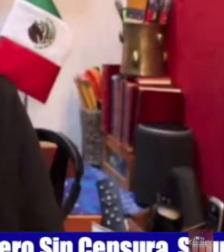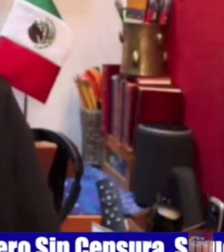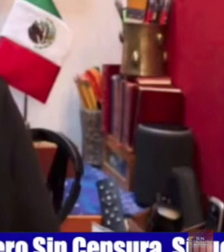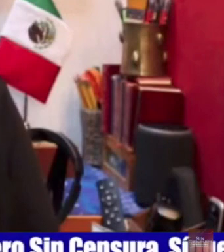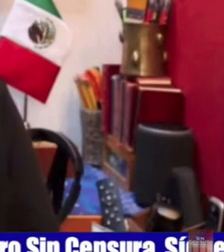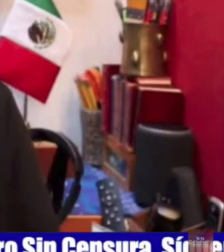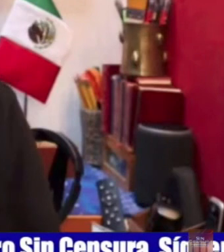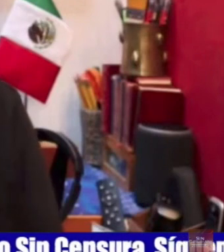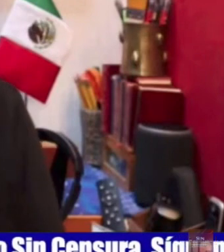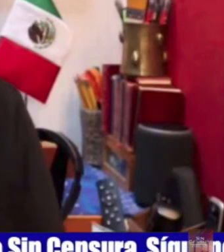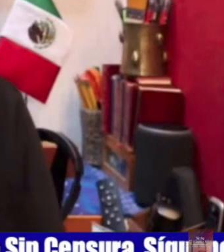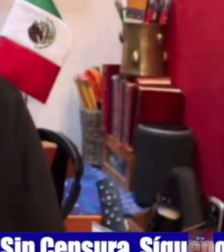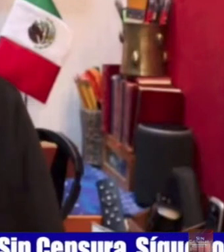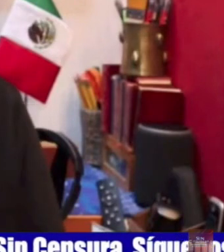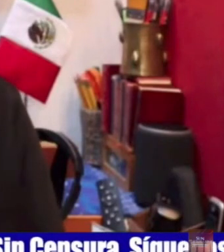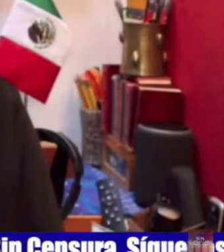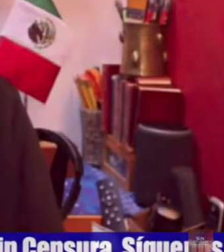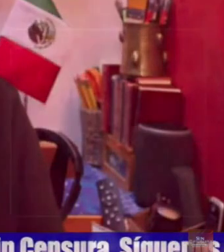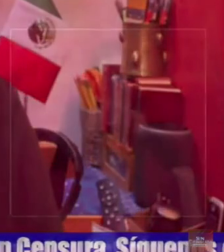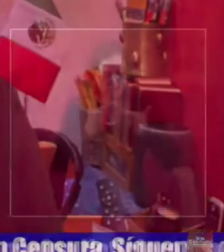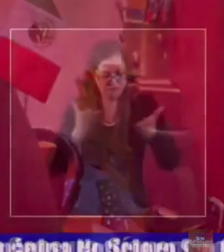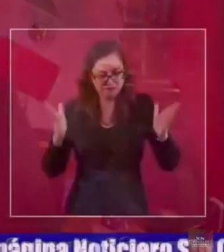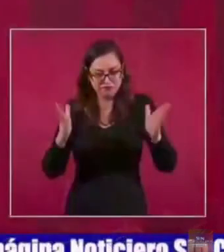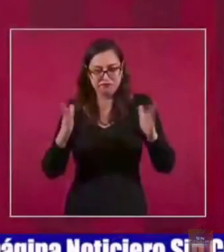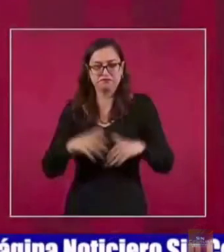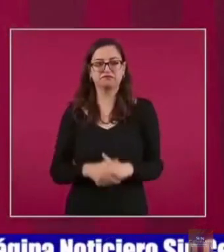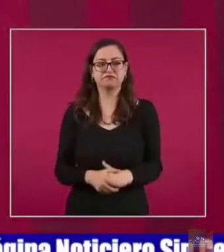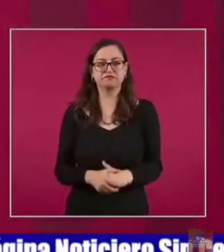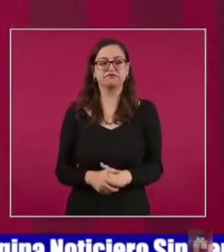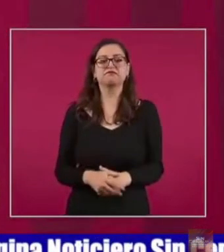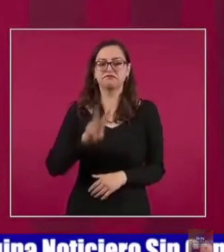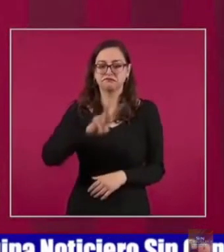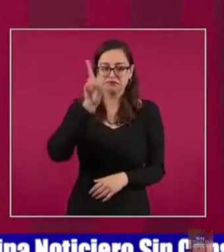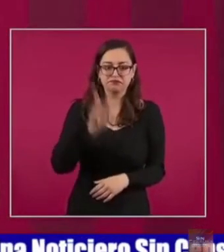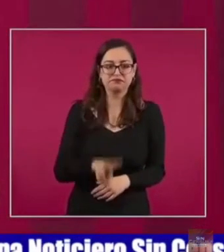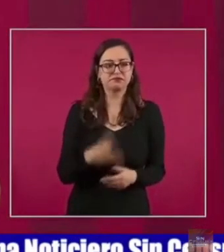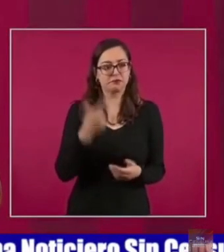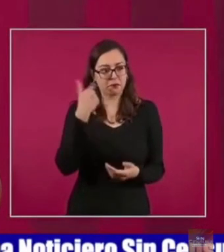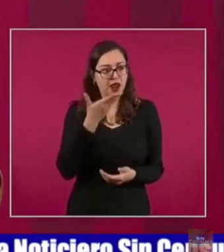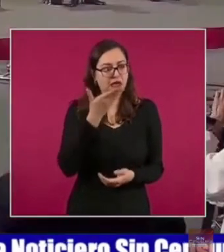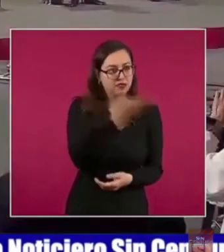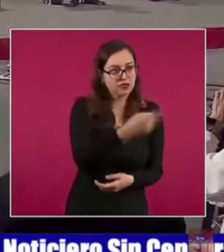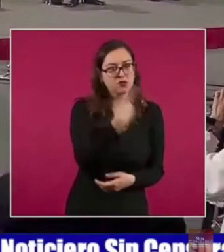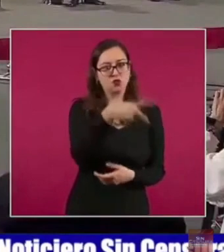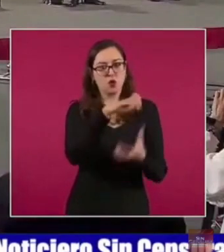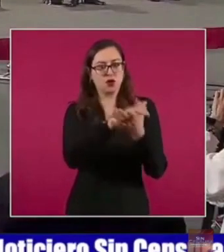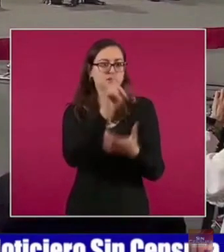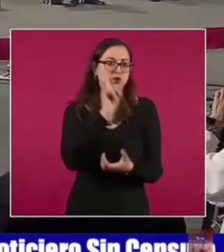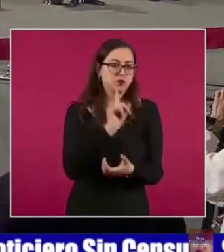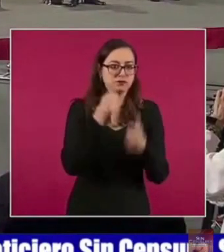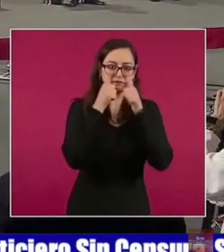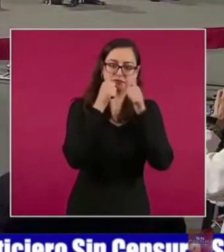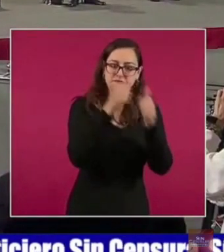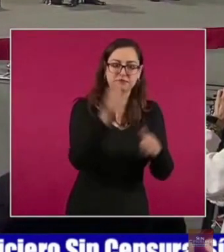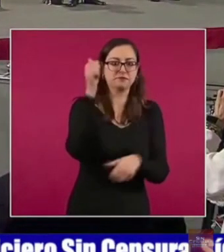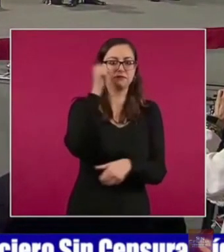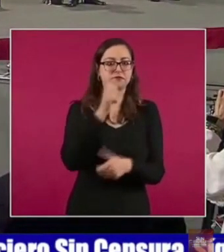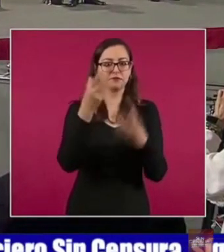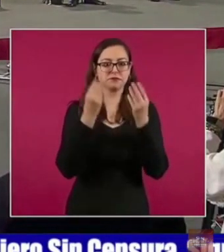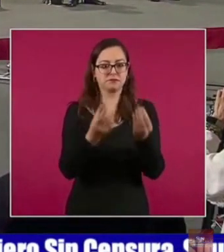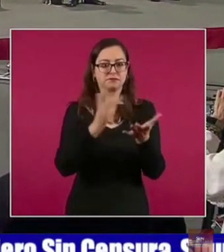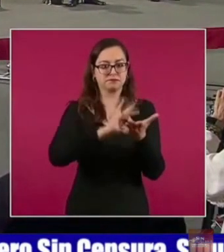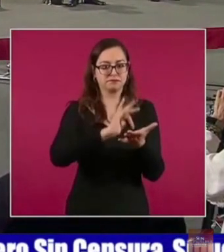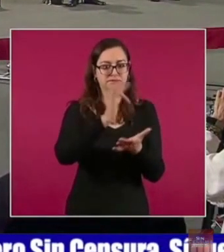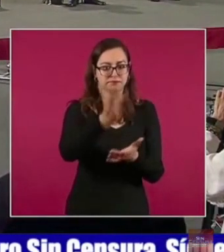estoy viendo es una mueca del presidente de gusto, de afecto hacia Tatiana Cloutier, una